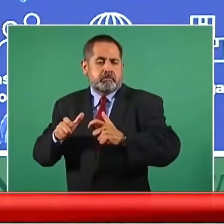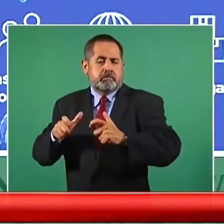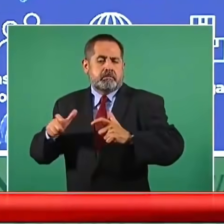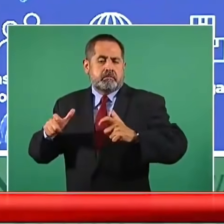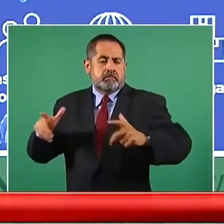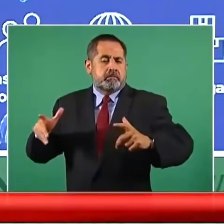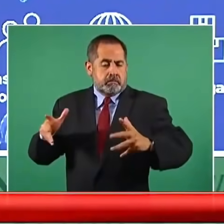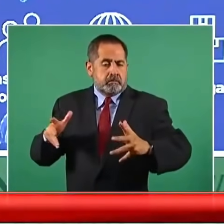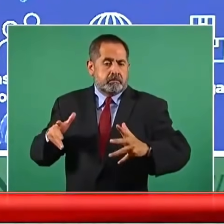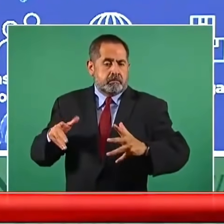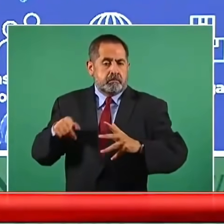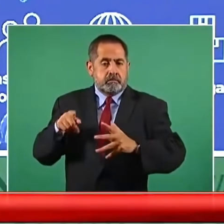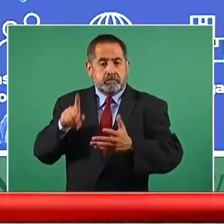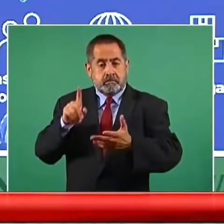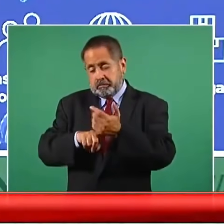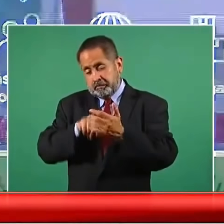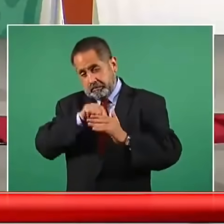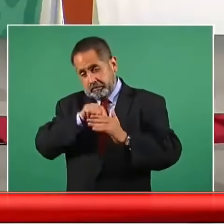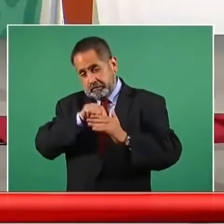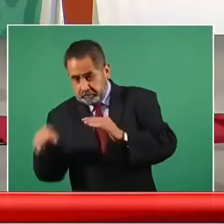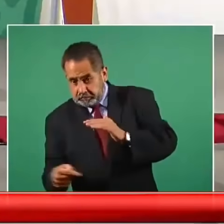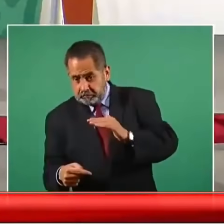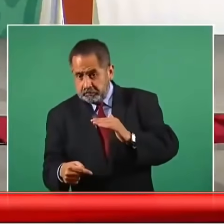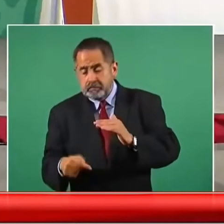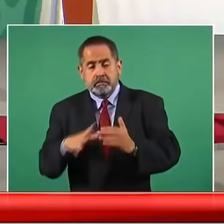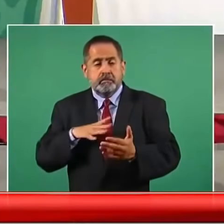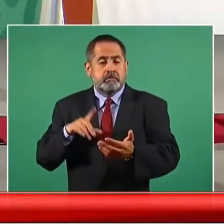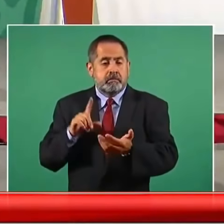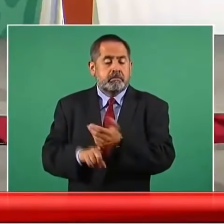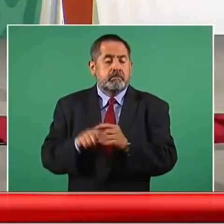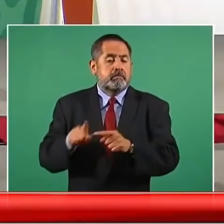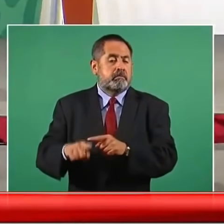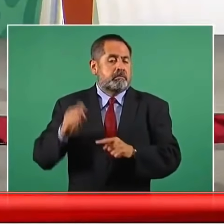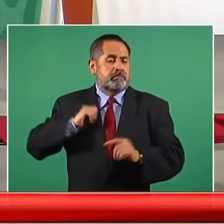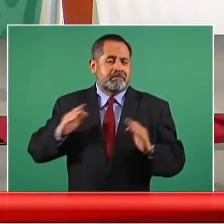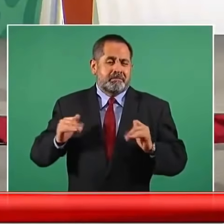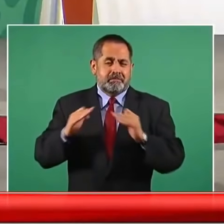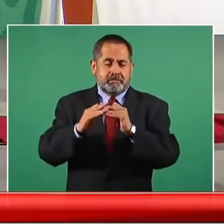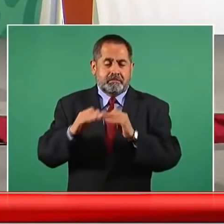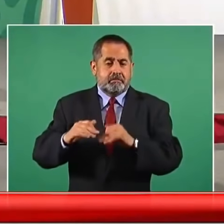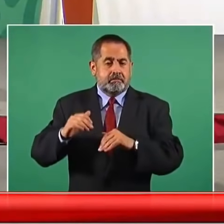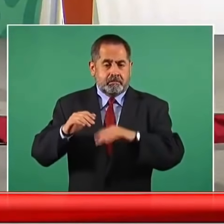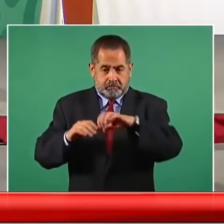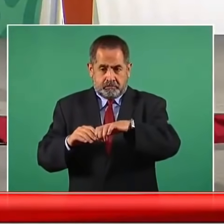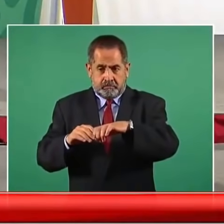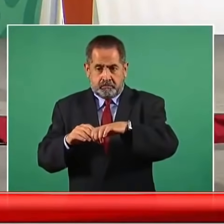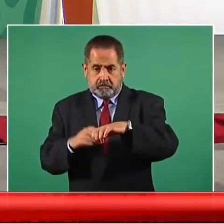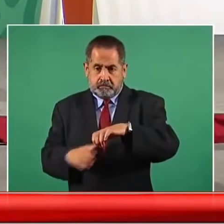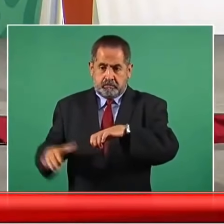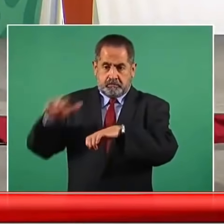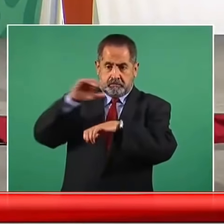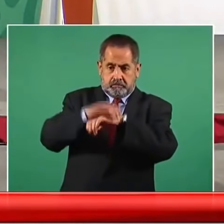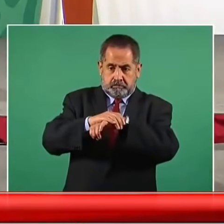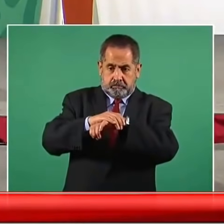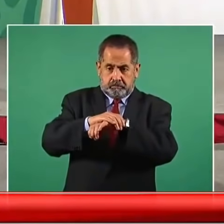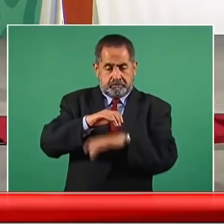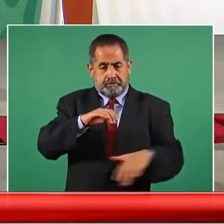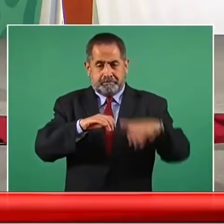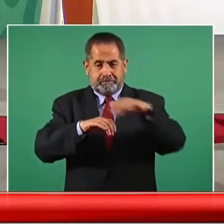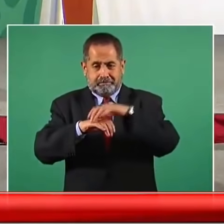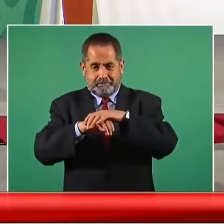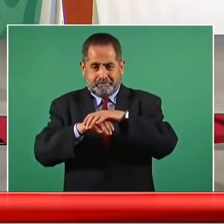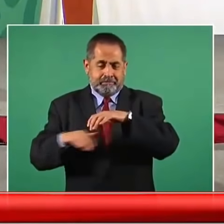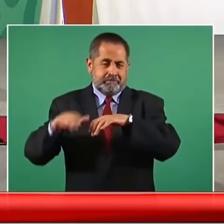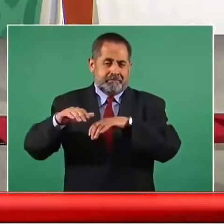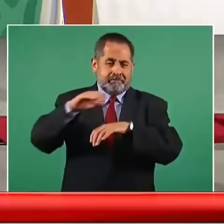Abajo hay una pirámide más antigua, luego construyeron otra. Aquí hay